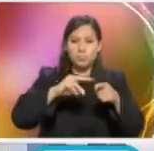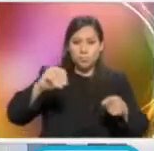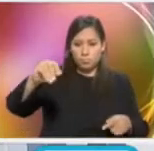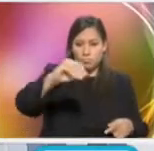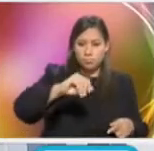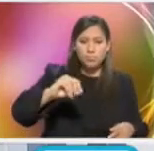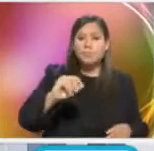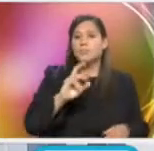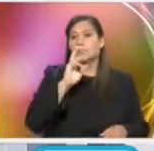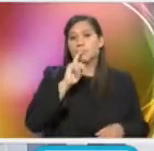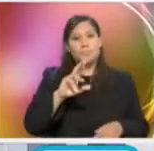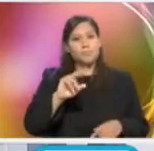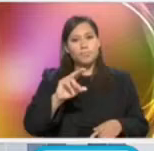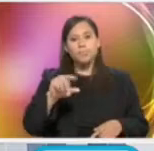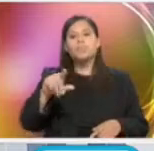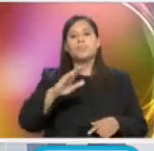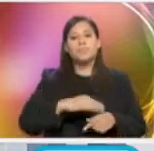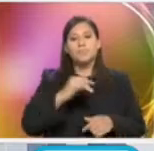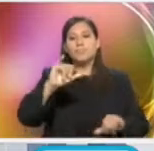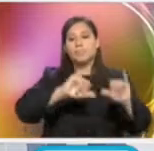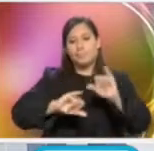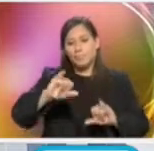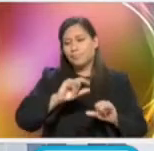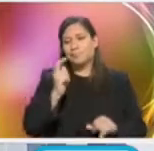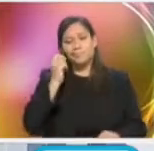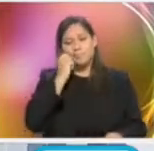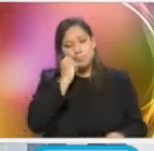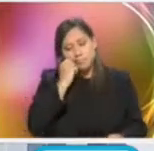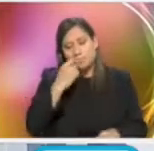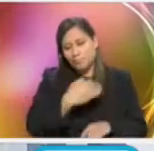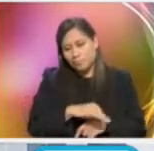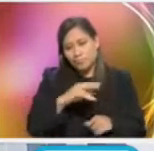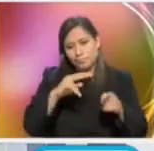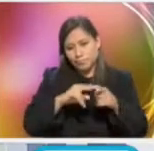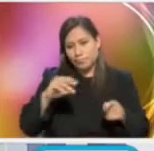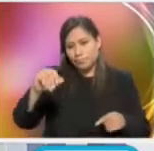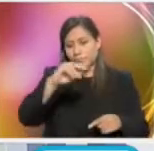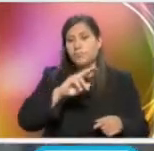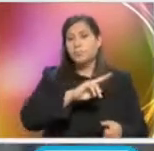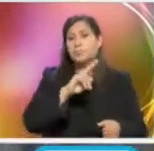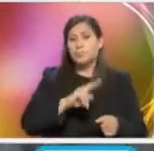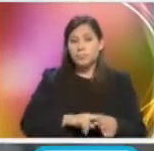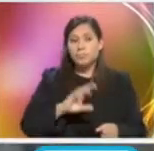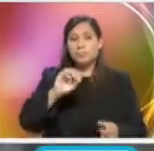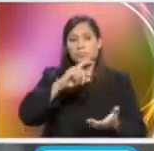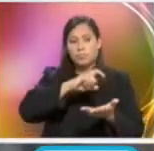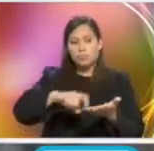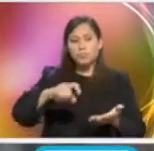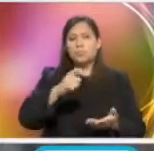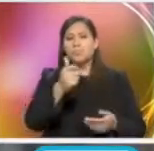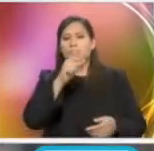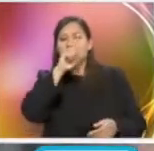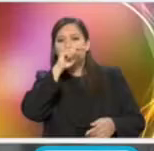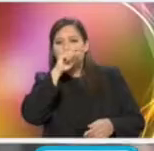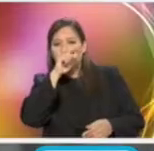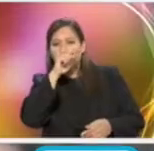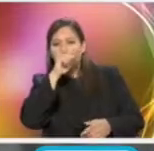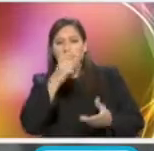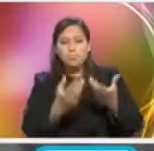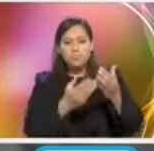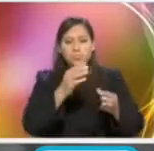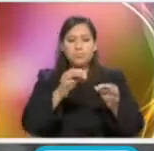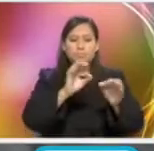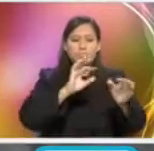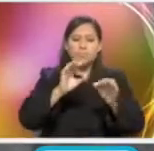polvo no es lo mejor porque al final son químicos, pero bueno, intenten No es lo ideal. utilizar lo natural. Si no, compren un poco ahí de retazo de pollo, ¿no? Le echan